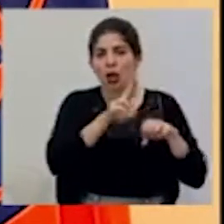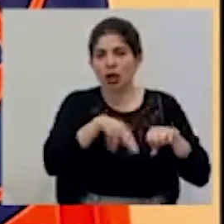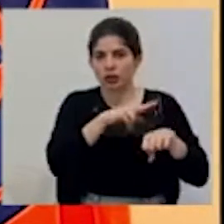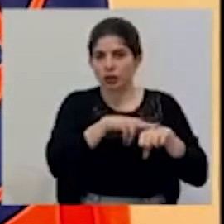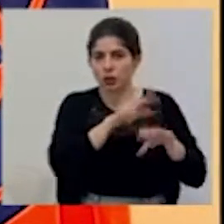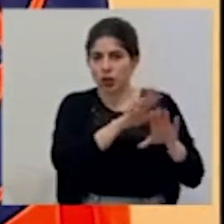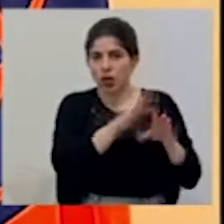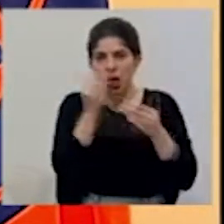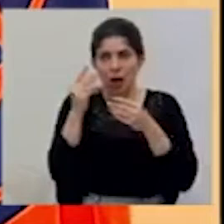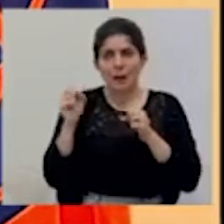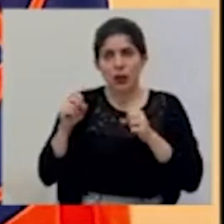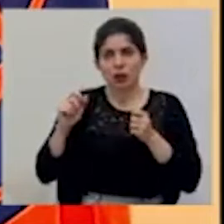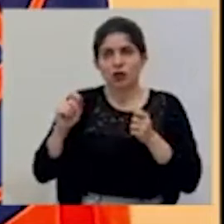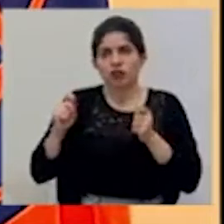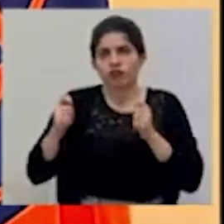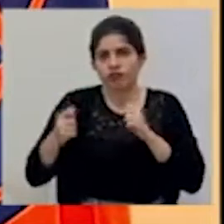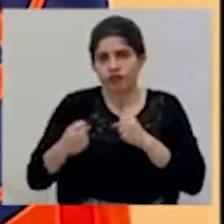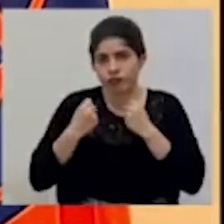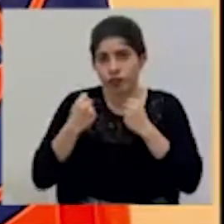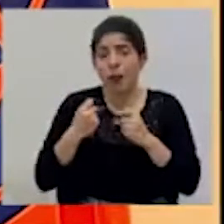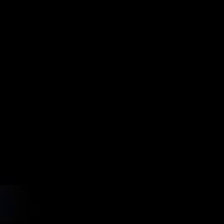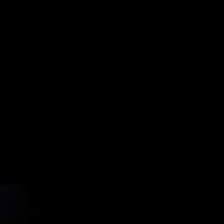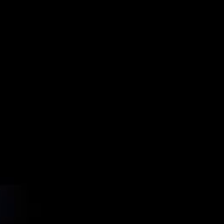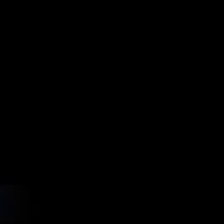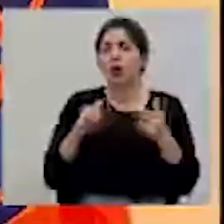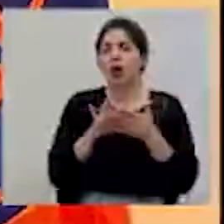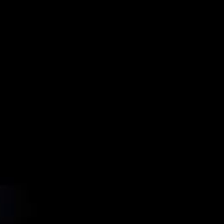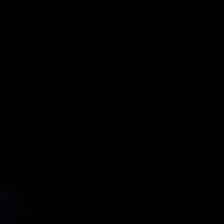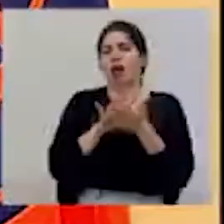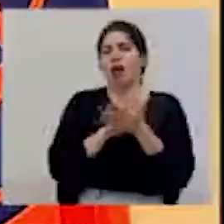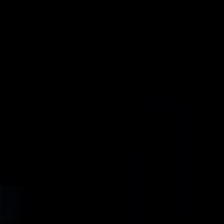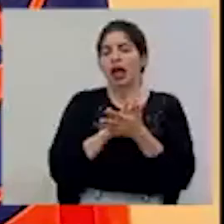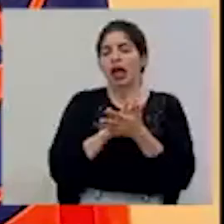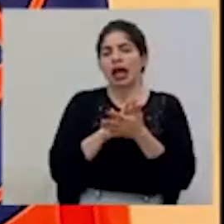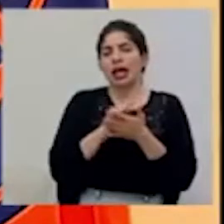Sin embargo, todavía hay incertidumbre sobre los